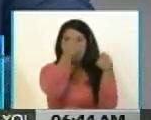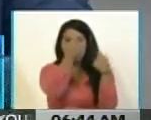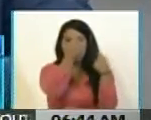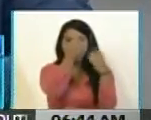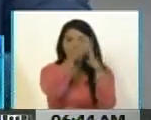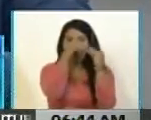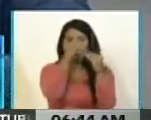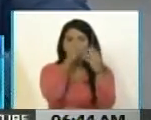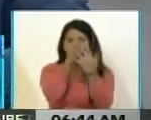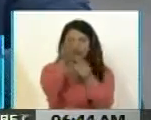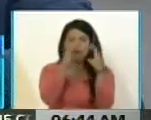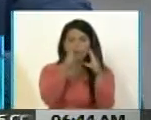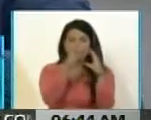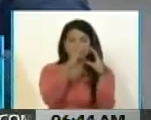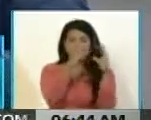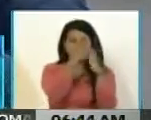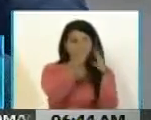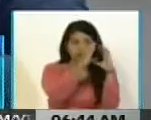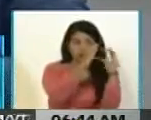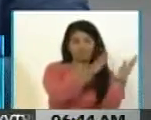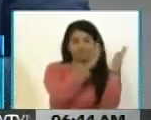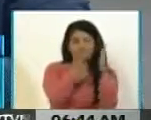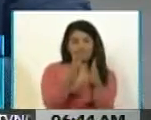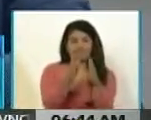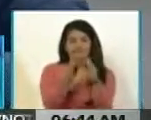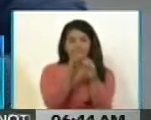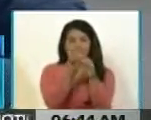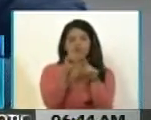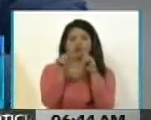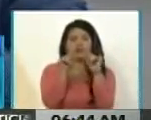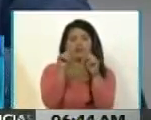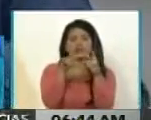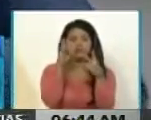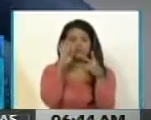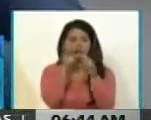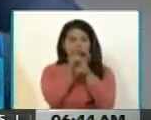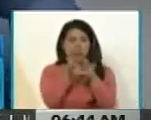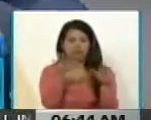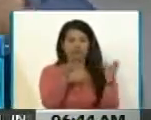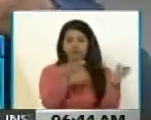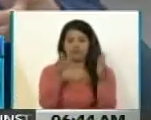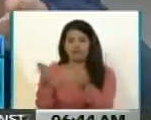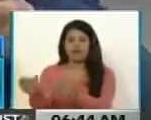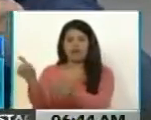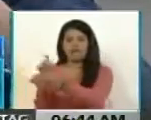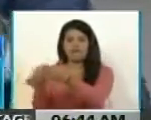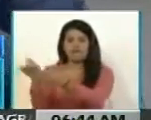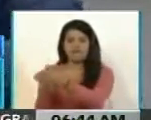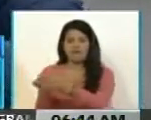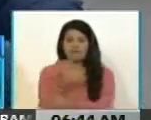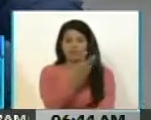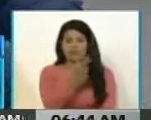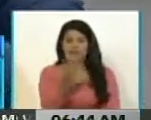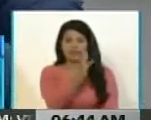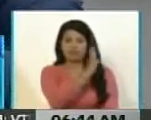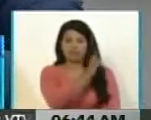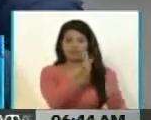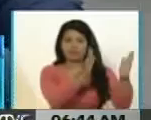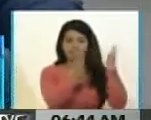de los medios a las redes y de las redes a las paredes. Y cuando habla de las paredes se refiere de toda la comunicación de calle que se puede